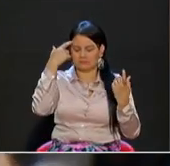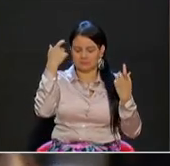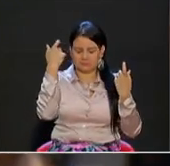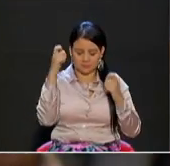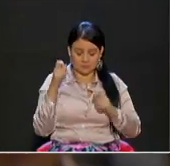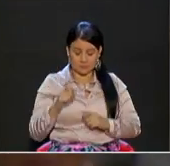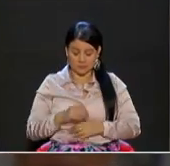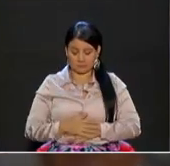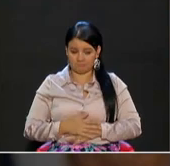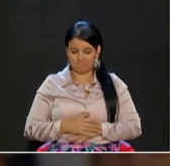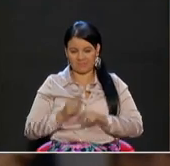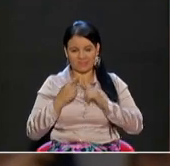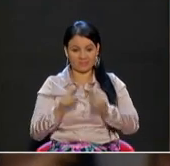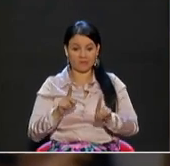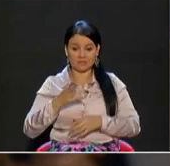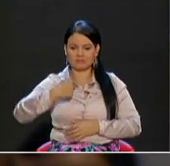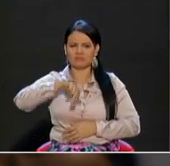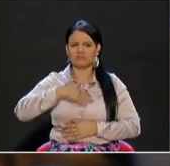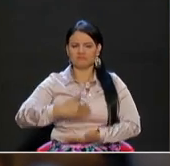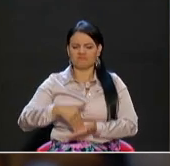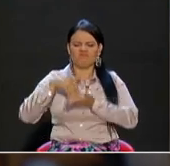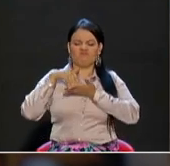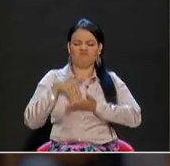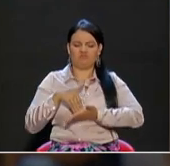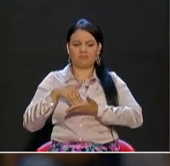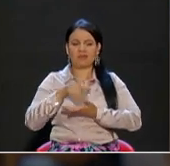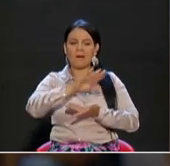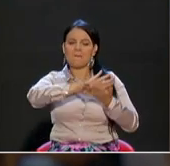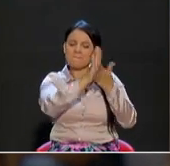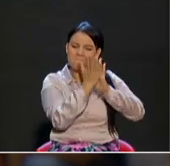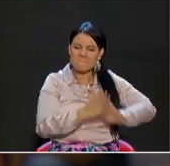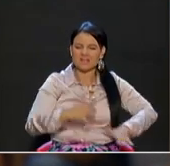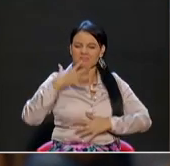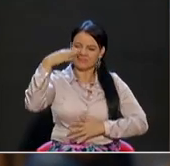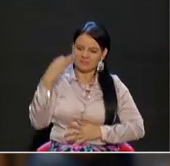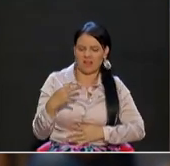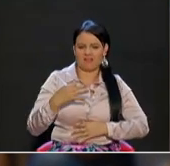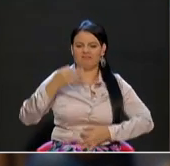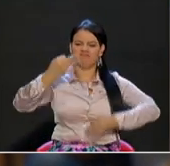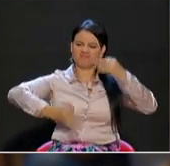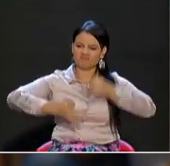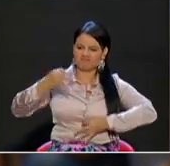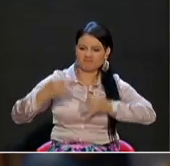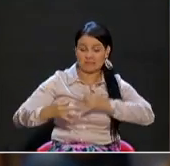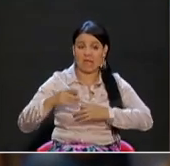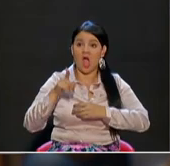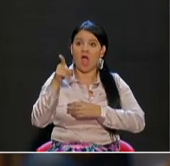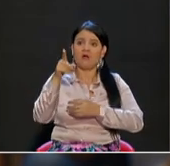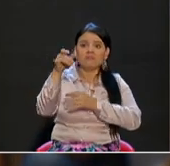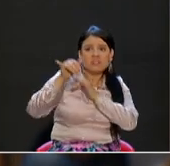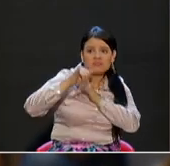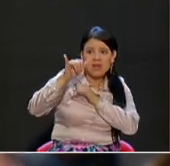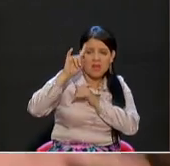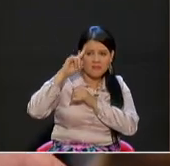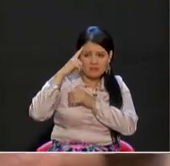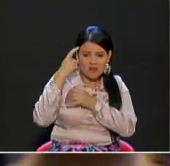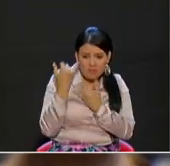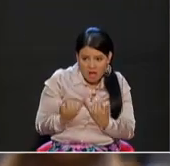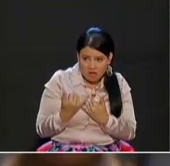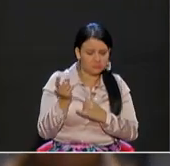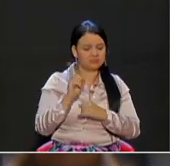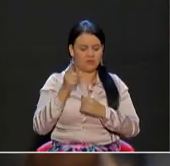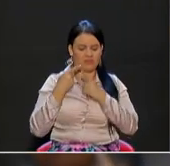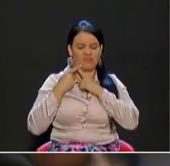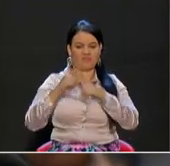nuestra es muy clara paz completa con verdad justicia reparación y garantía de no repetición qué es eso cumplir el acuerdo